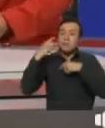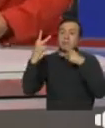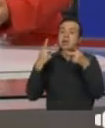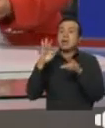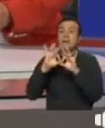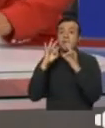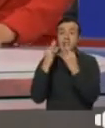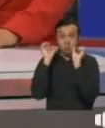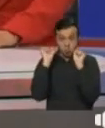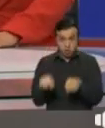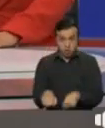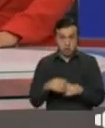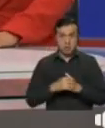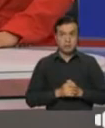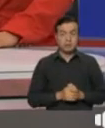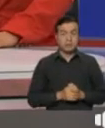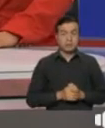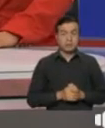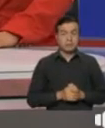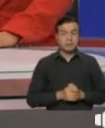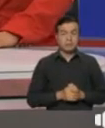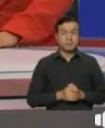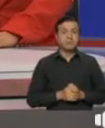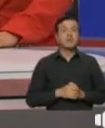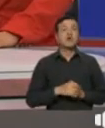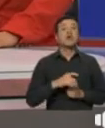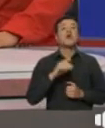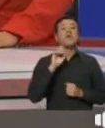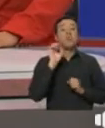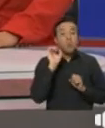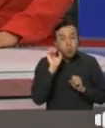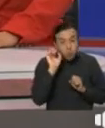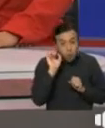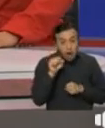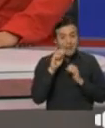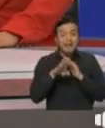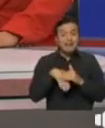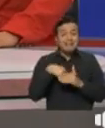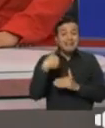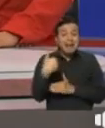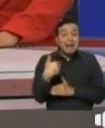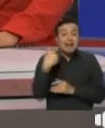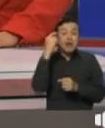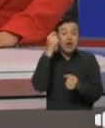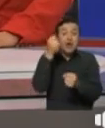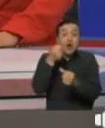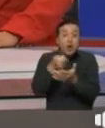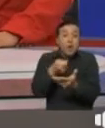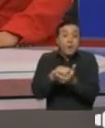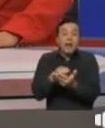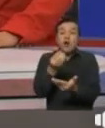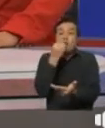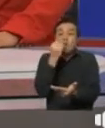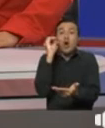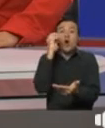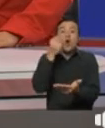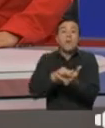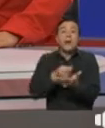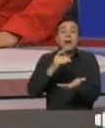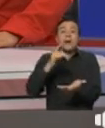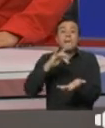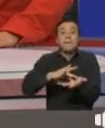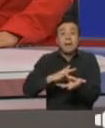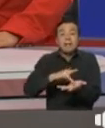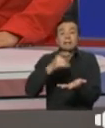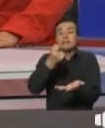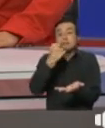a mi familia, ¿puedo hacerlo? Solo está autorizada la movilización para hacer compras de víveres o medicinas, ir a